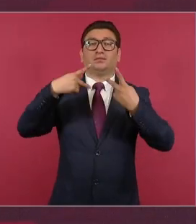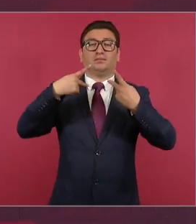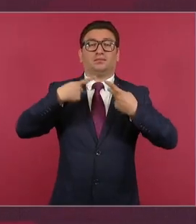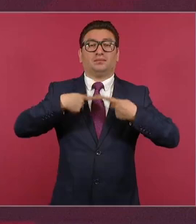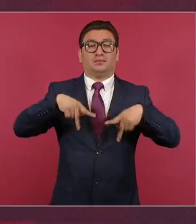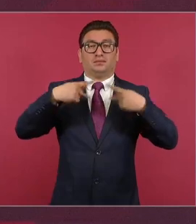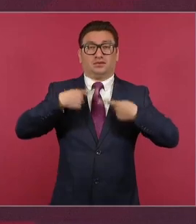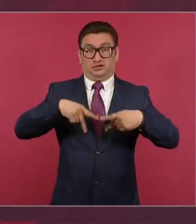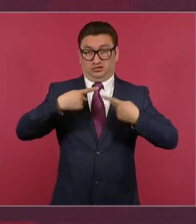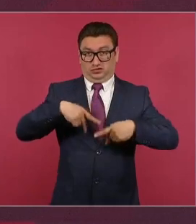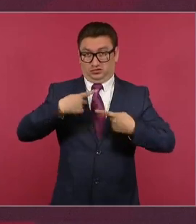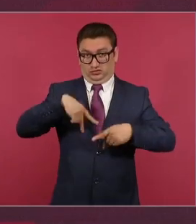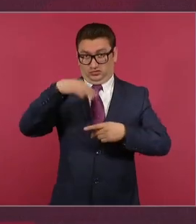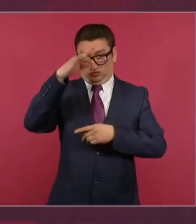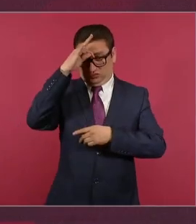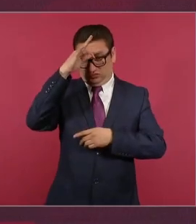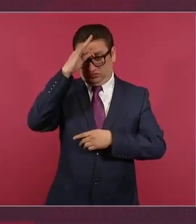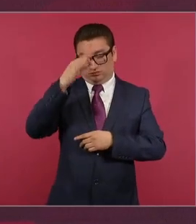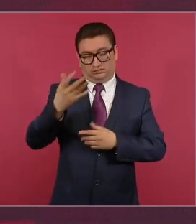es tonto.